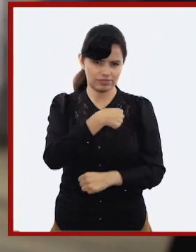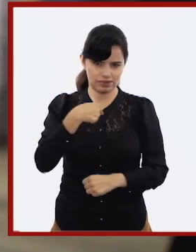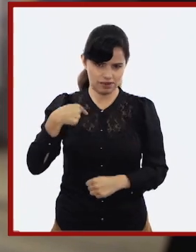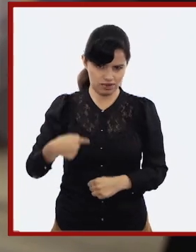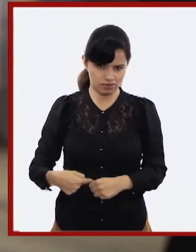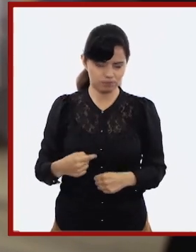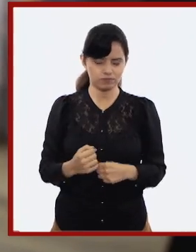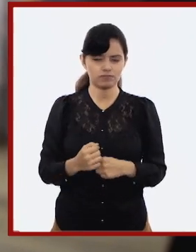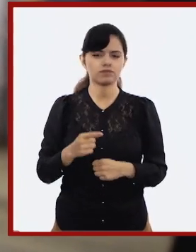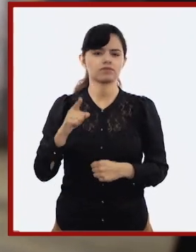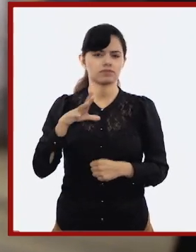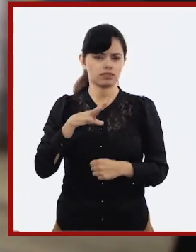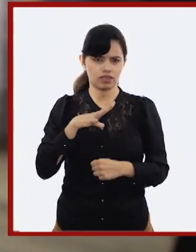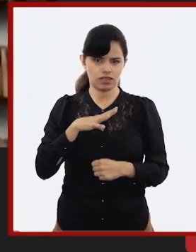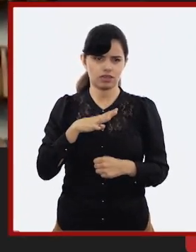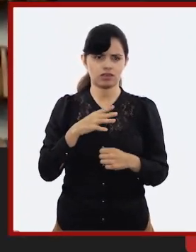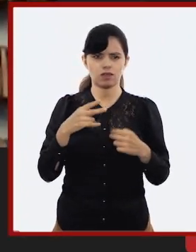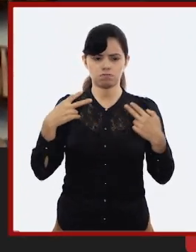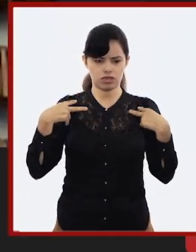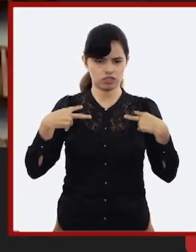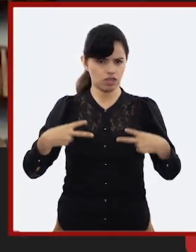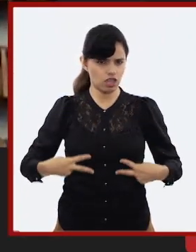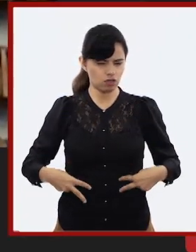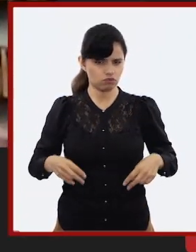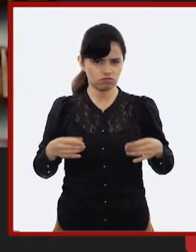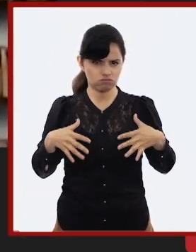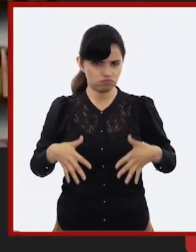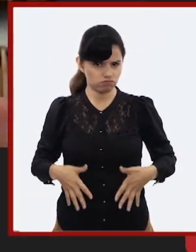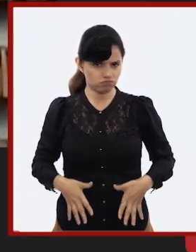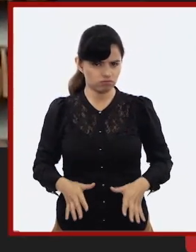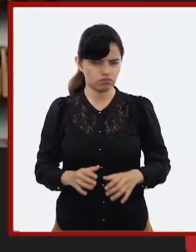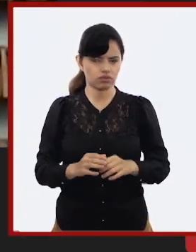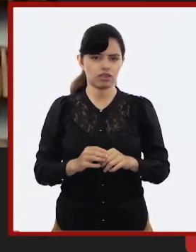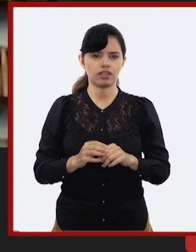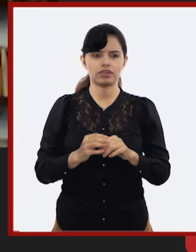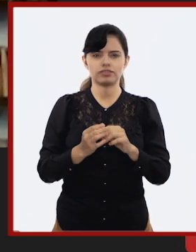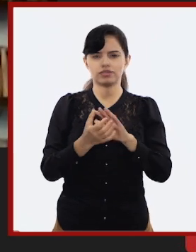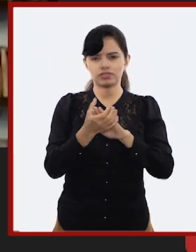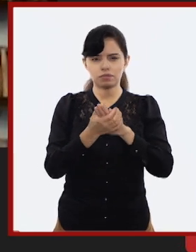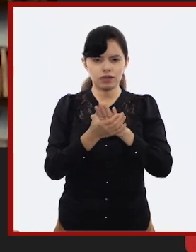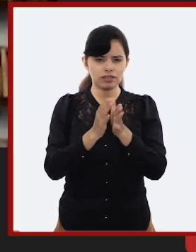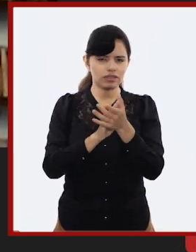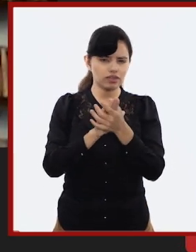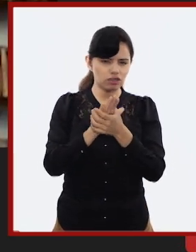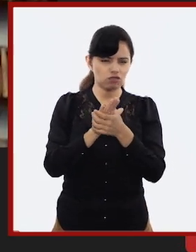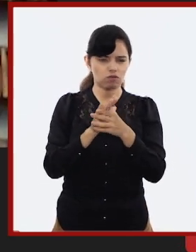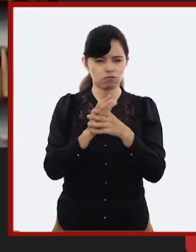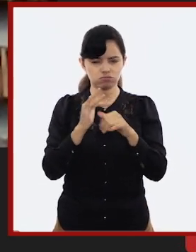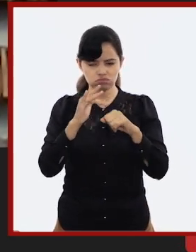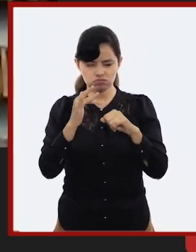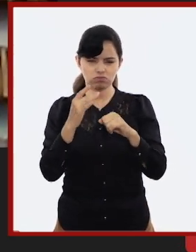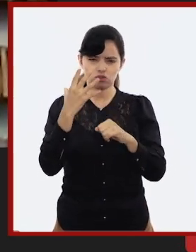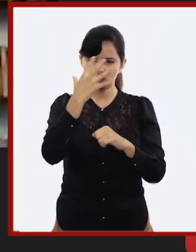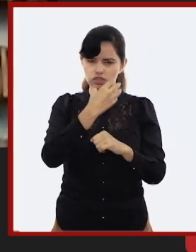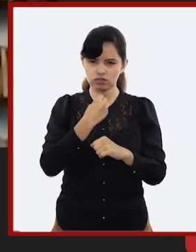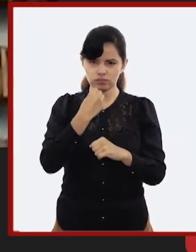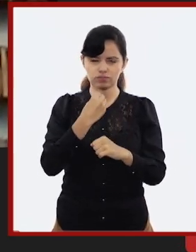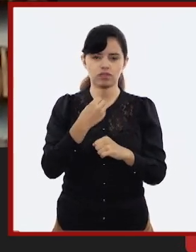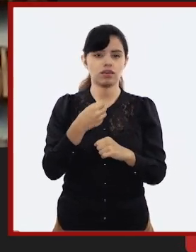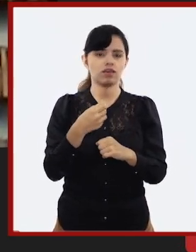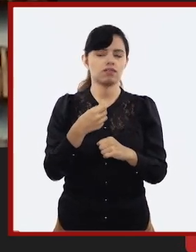que tienen colecciones de vestidos, de zapatillas, en fin, pero pues tampoco tienen